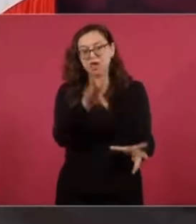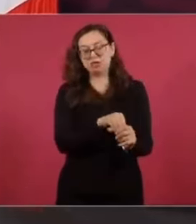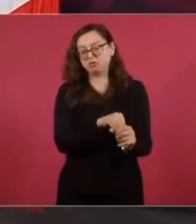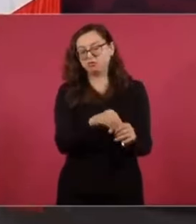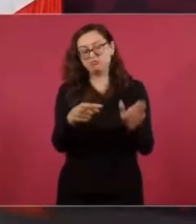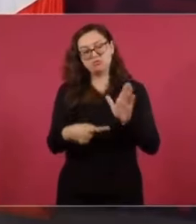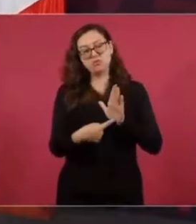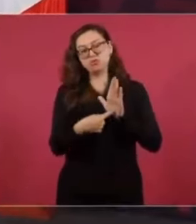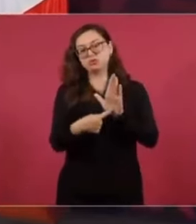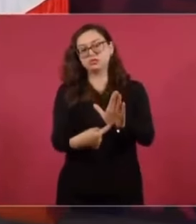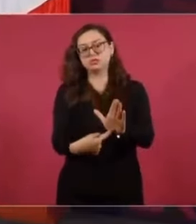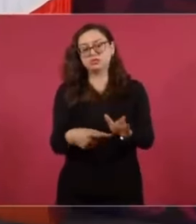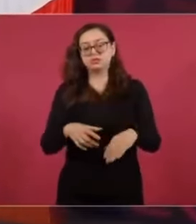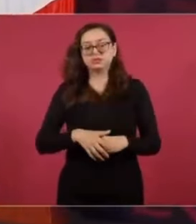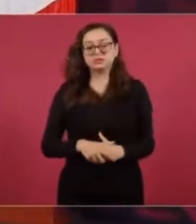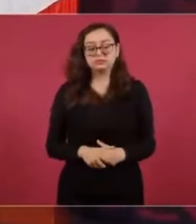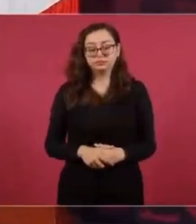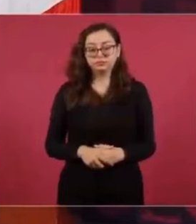verdad.